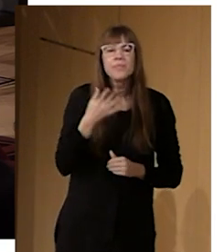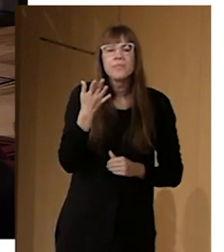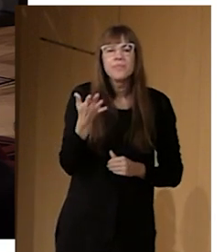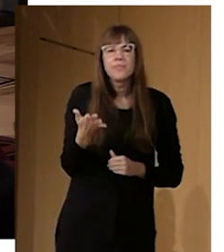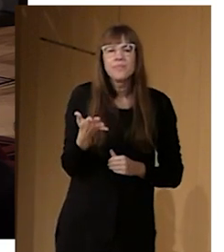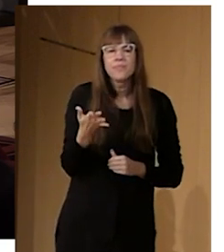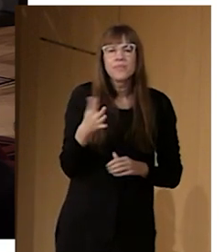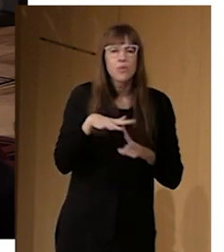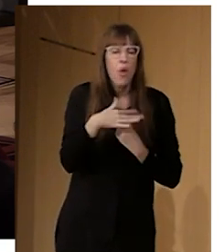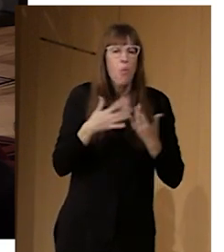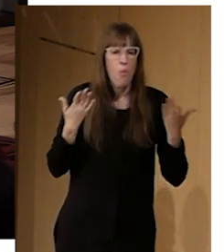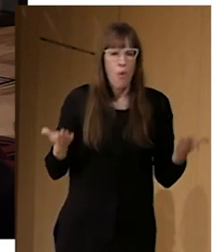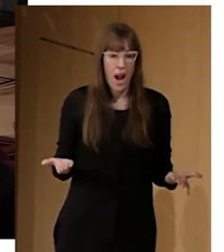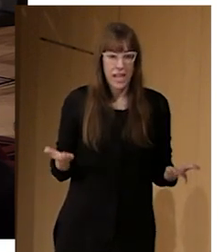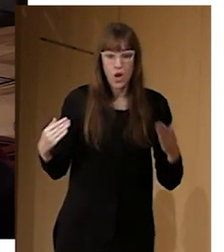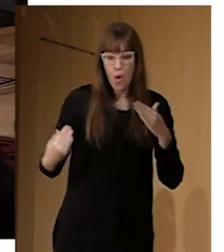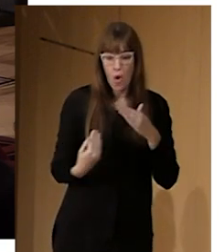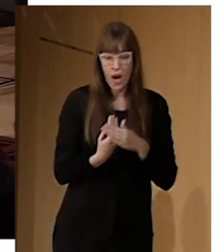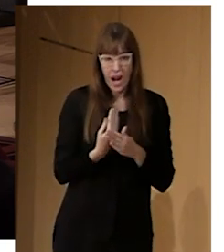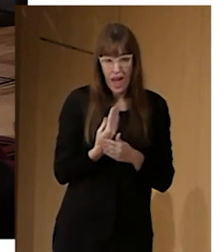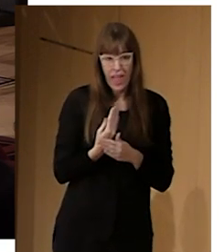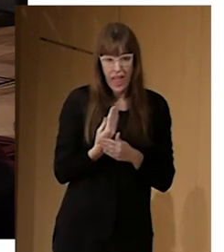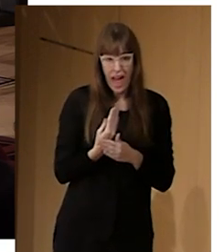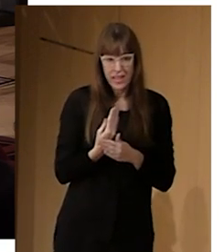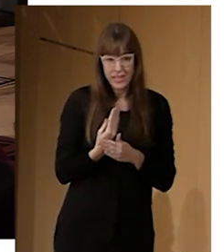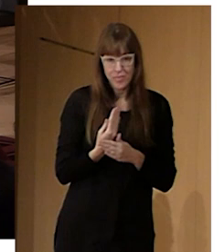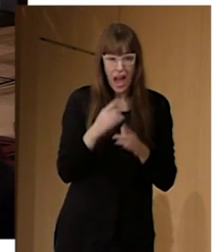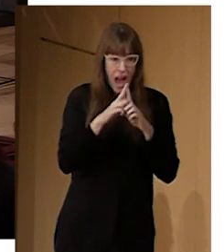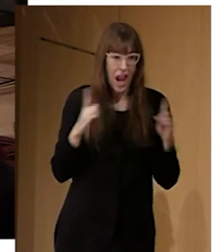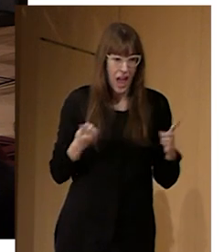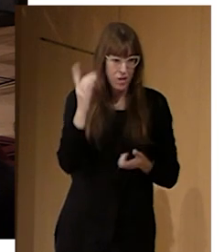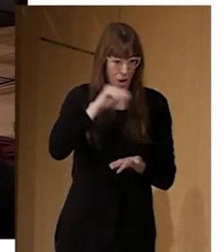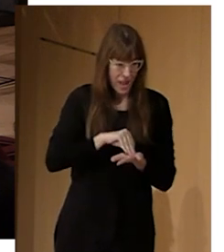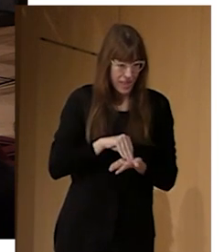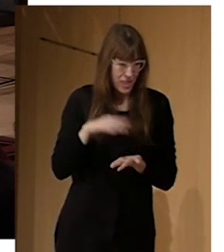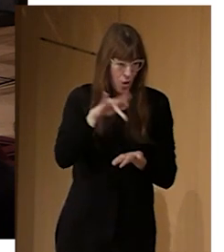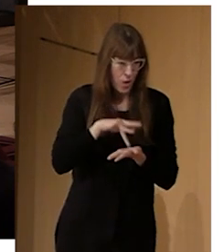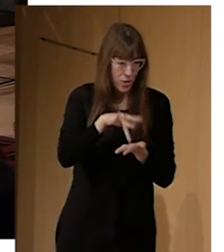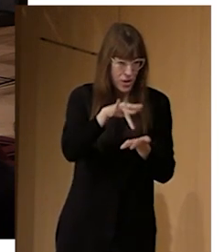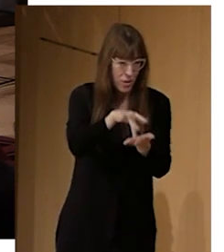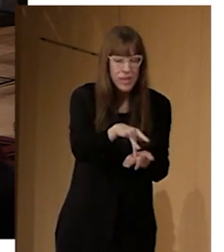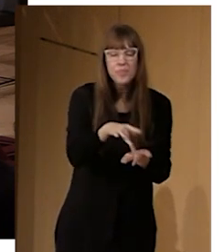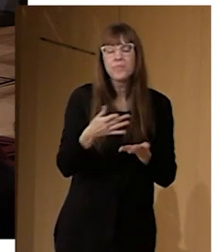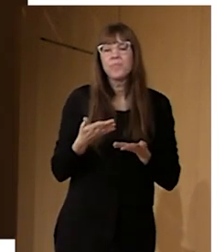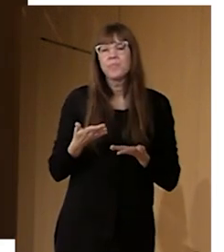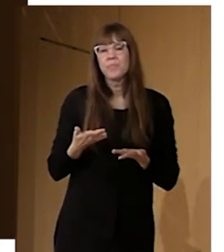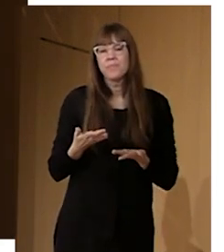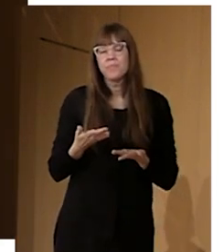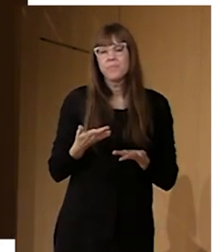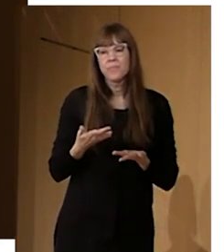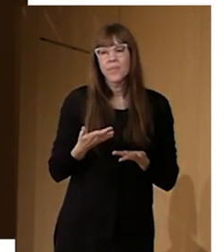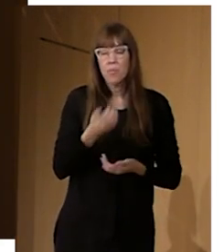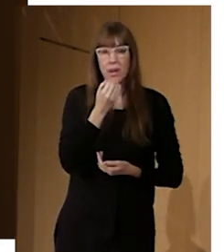jornada como esta eh cada año y eh vaya por delante que a lo largo de la mañana de hoy vamos a